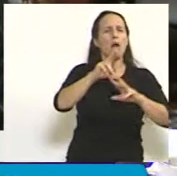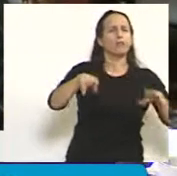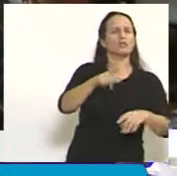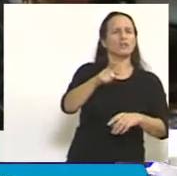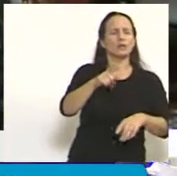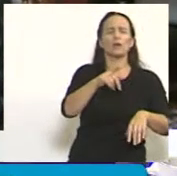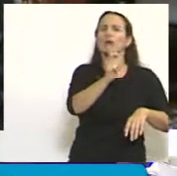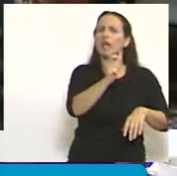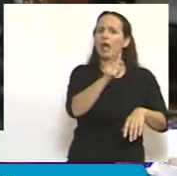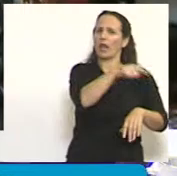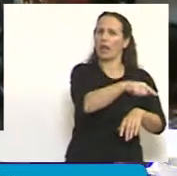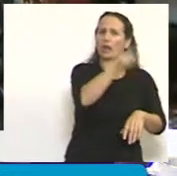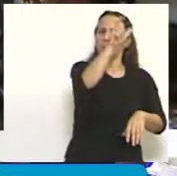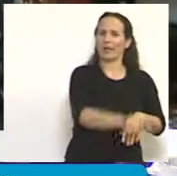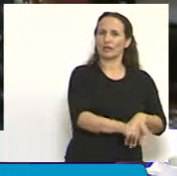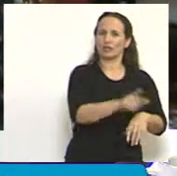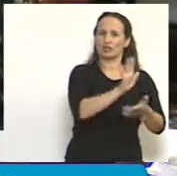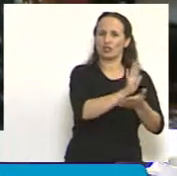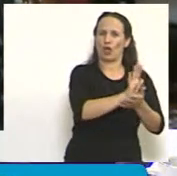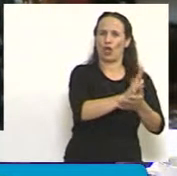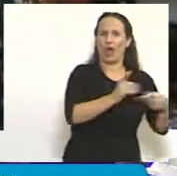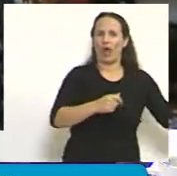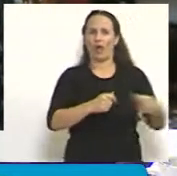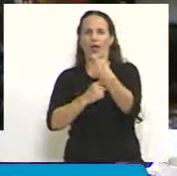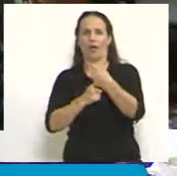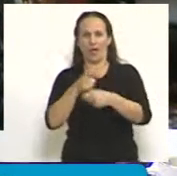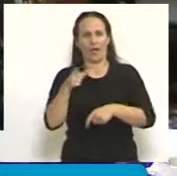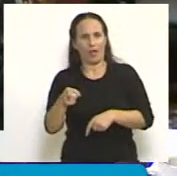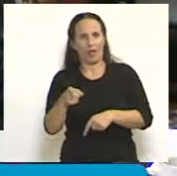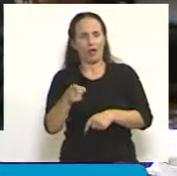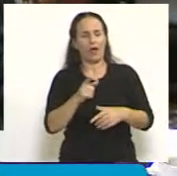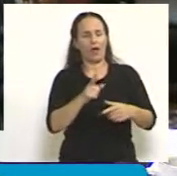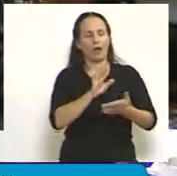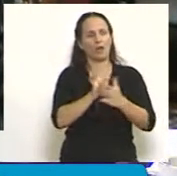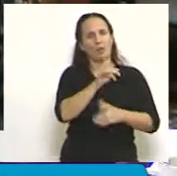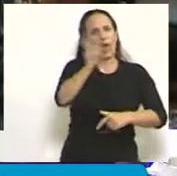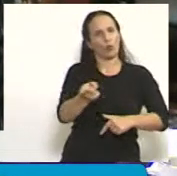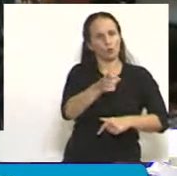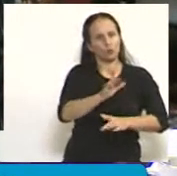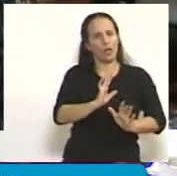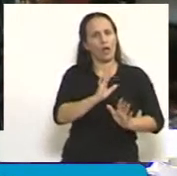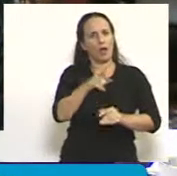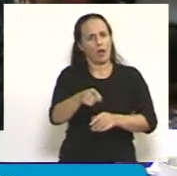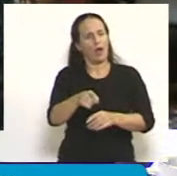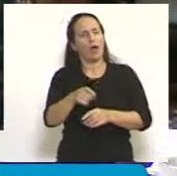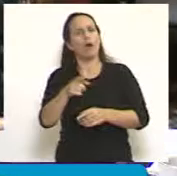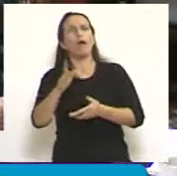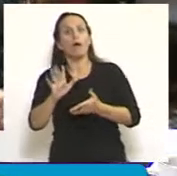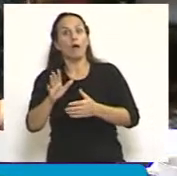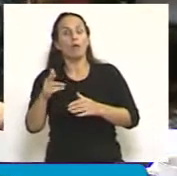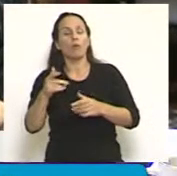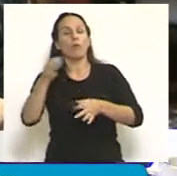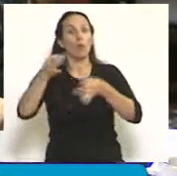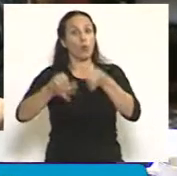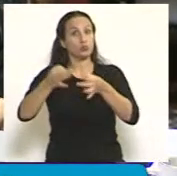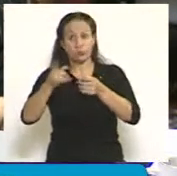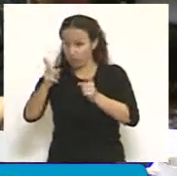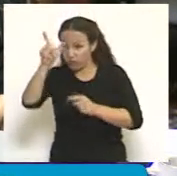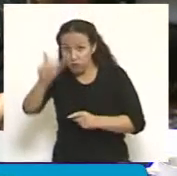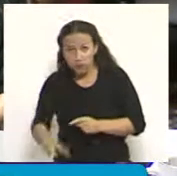porque el domingo vi un titular muy importante de un diario nacional que